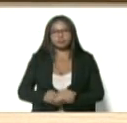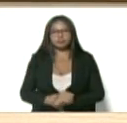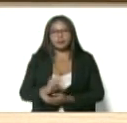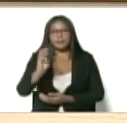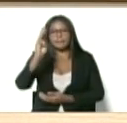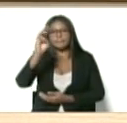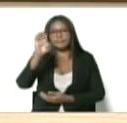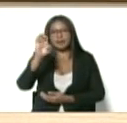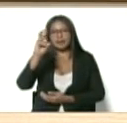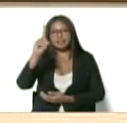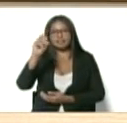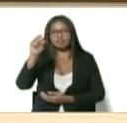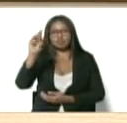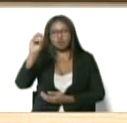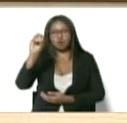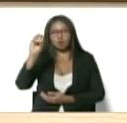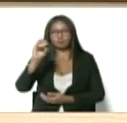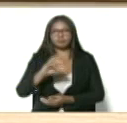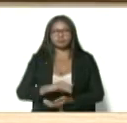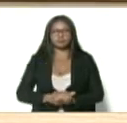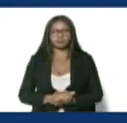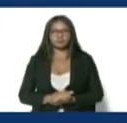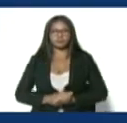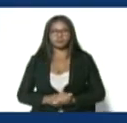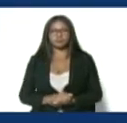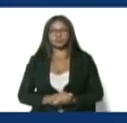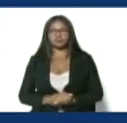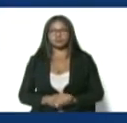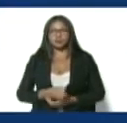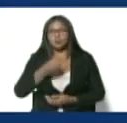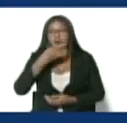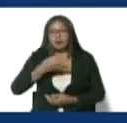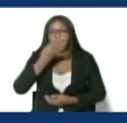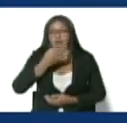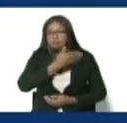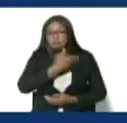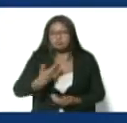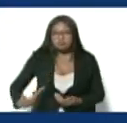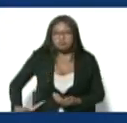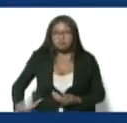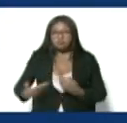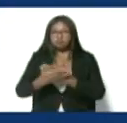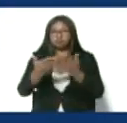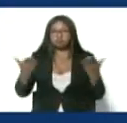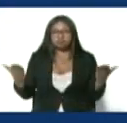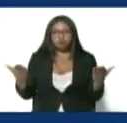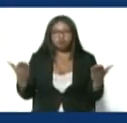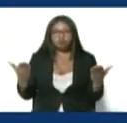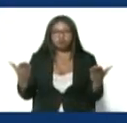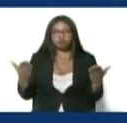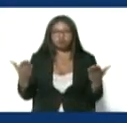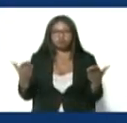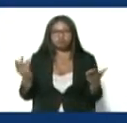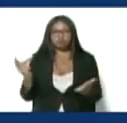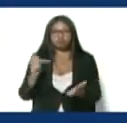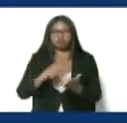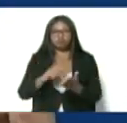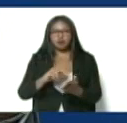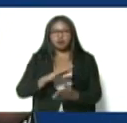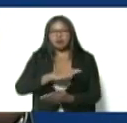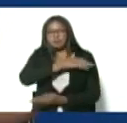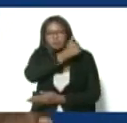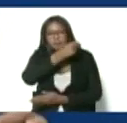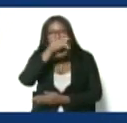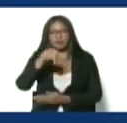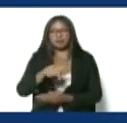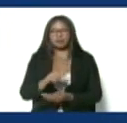carreño escobar buena tarde del señor presidente ya todos los altas autoridades que estén este